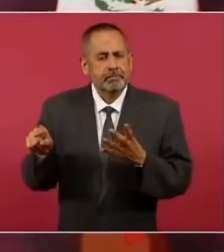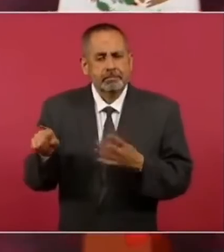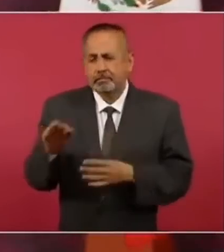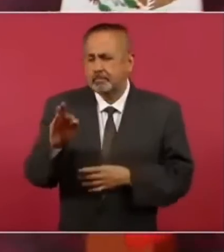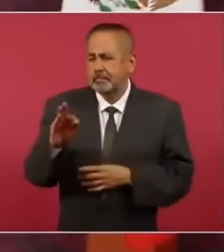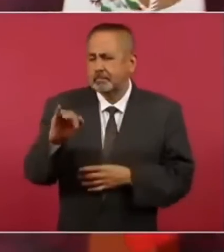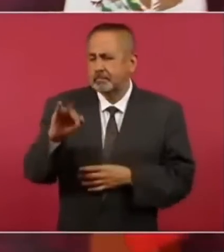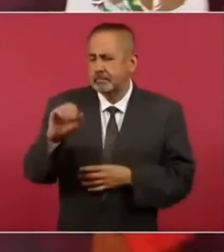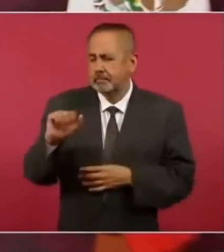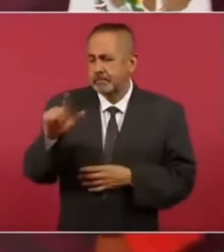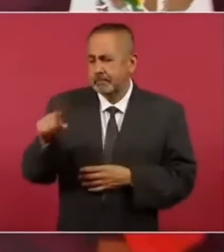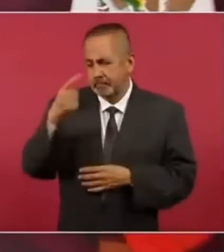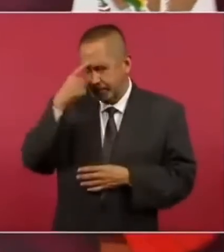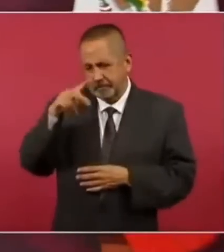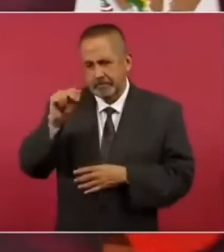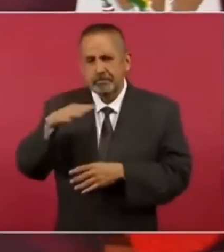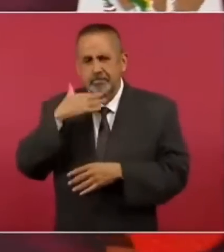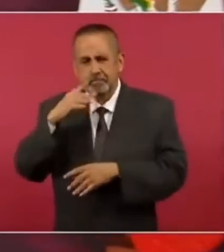Fiscalía Anticorrupción.